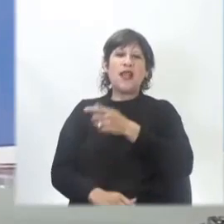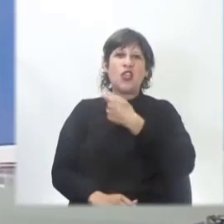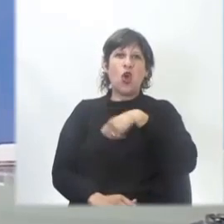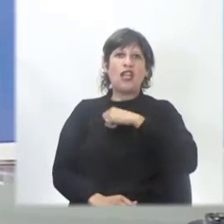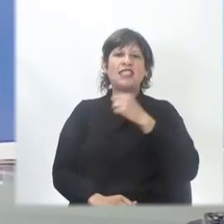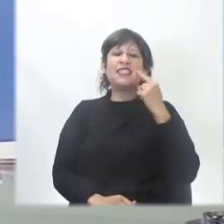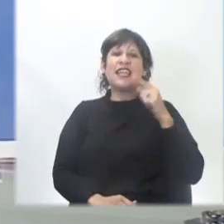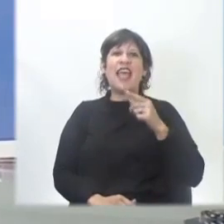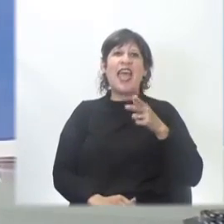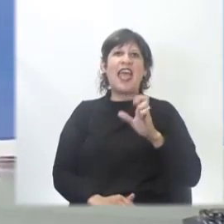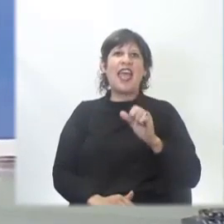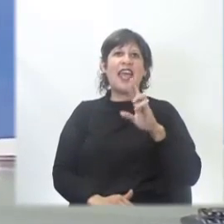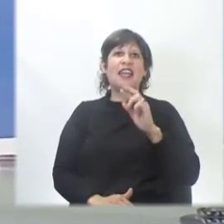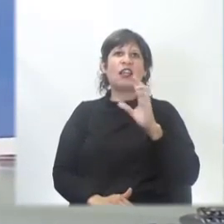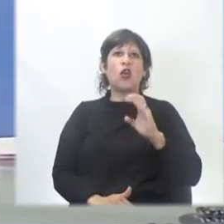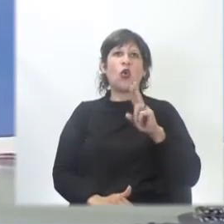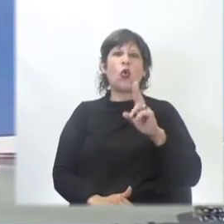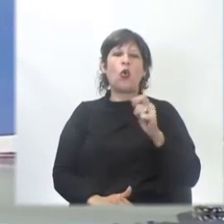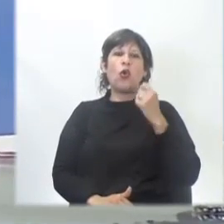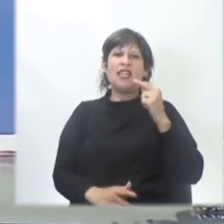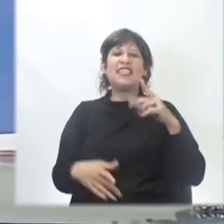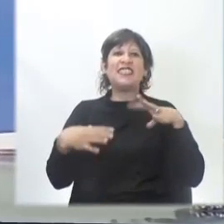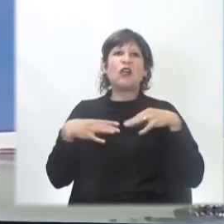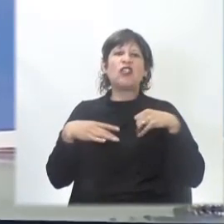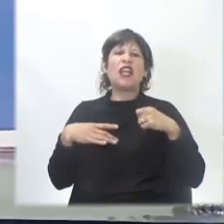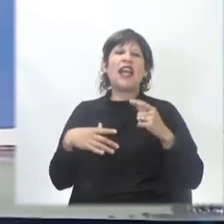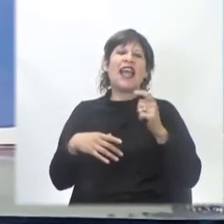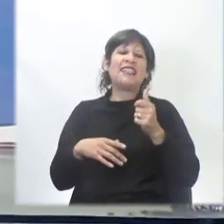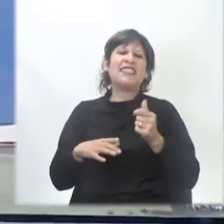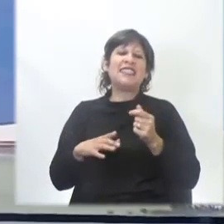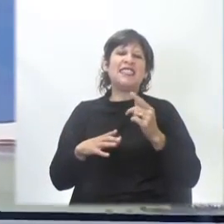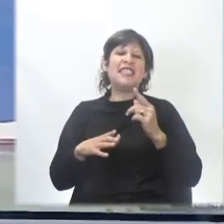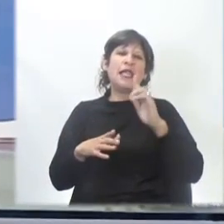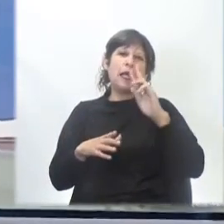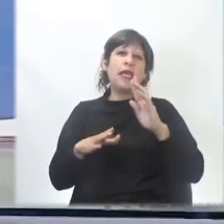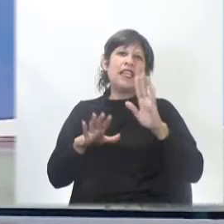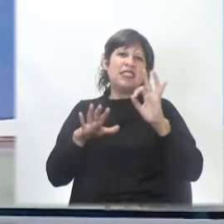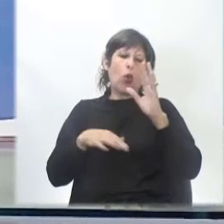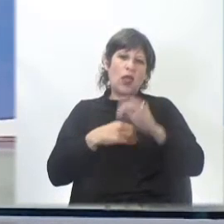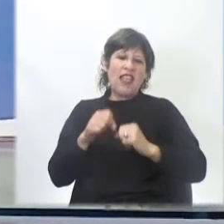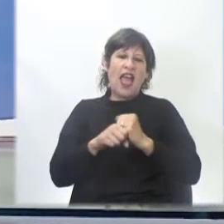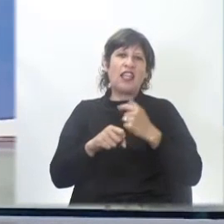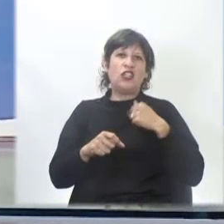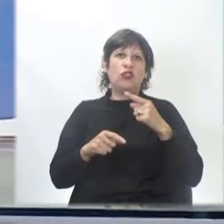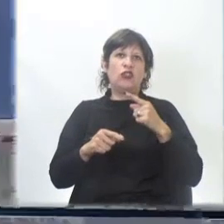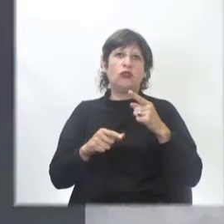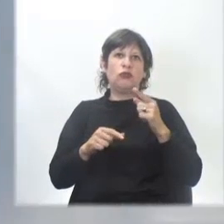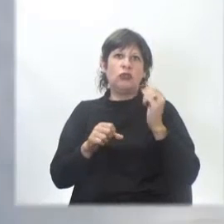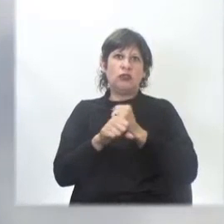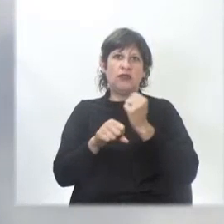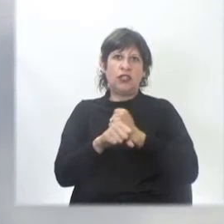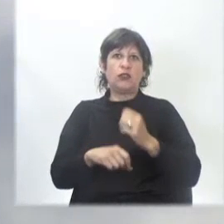el Hércules, se jubila tras casi medio siglo al servicio del Ejército del Aire. Rubén.